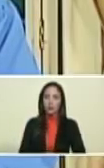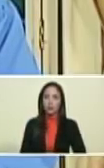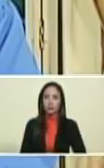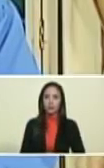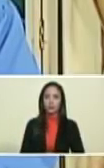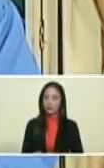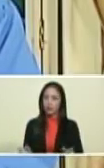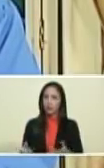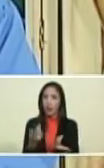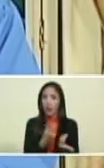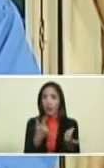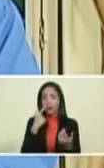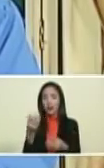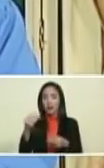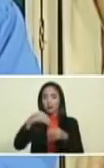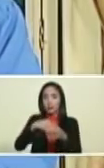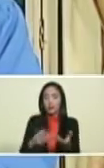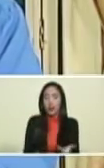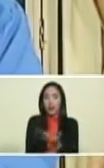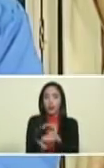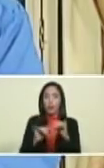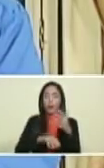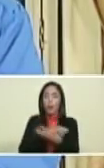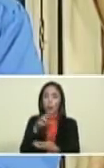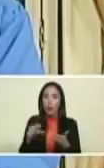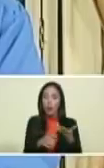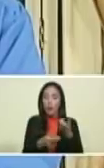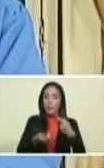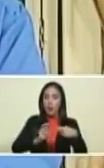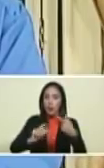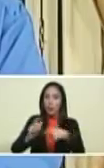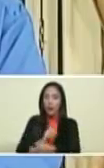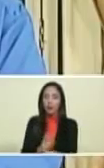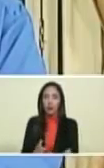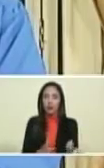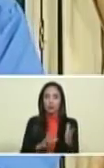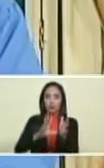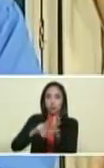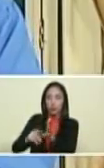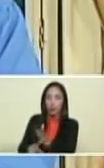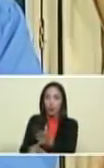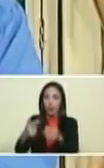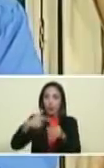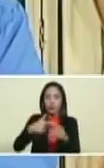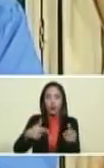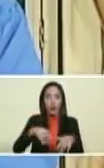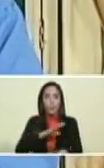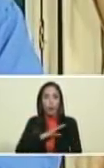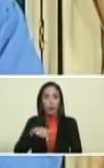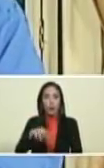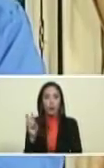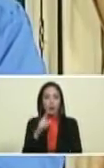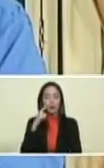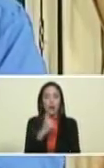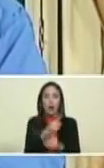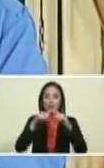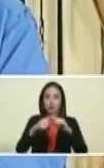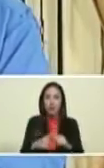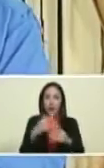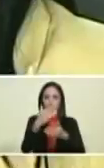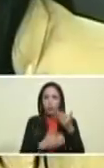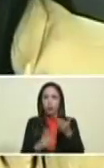parte de la comercialización del contrabando de la gasolina venezolana y lo registra en sus